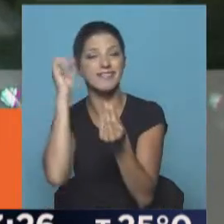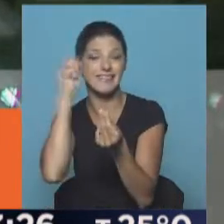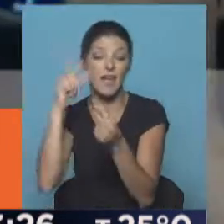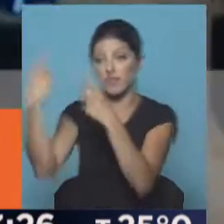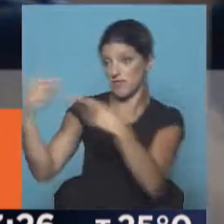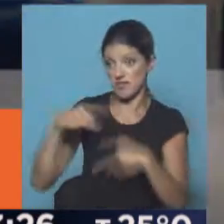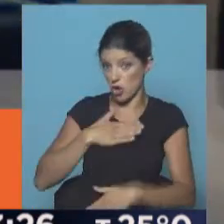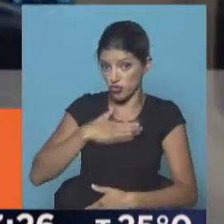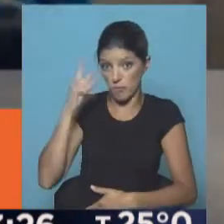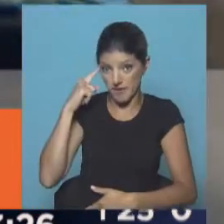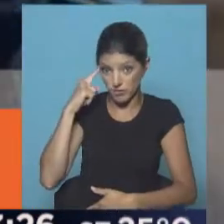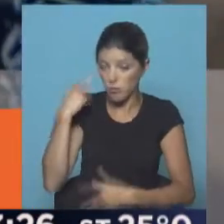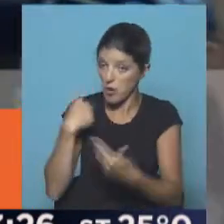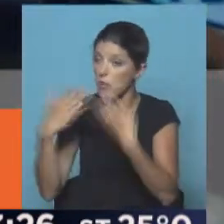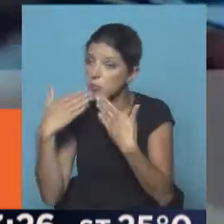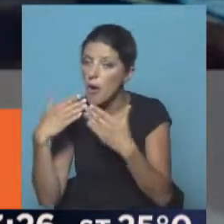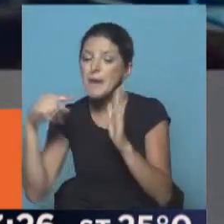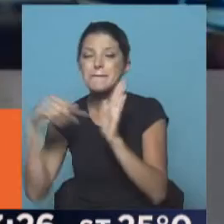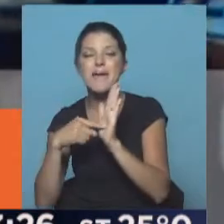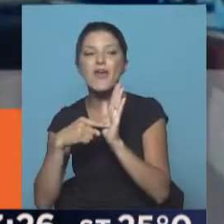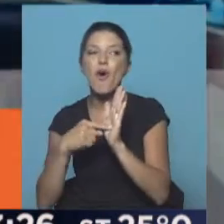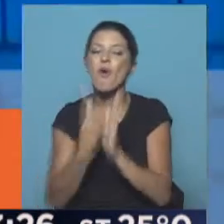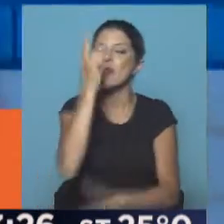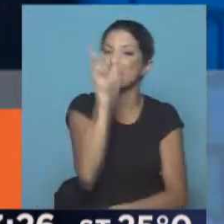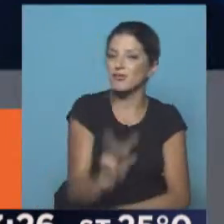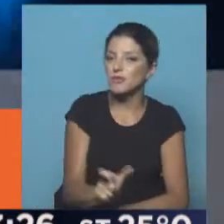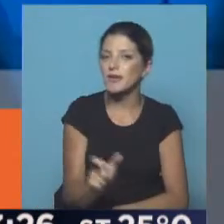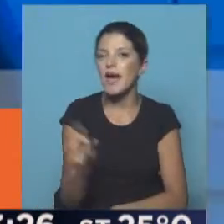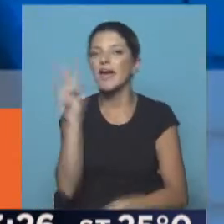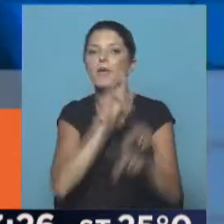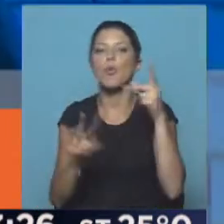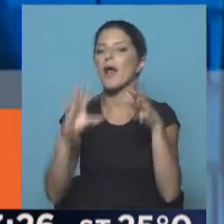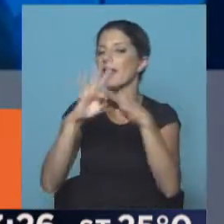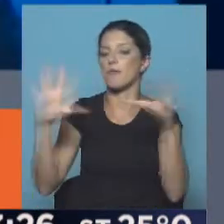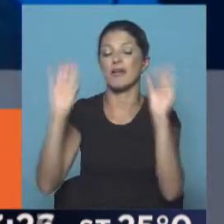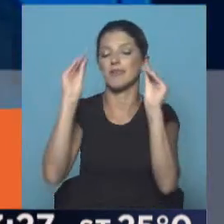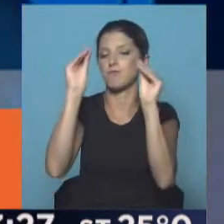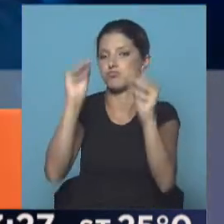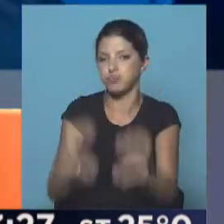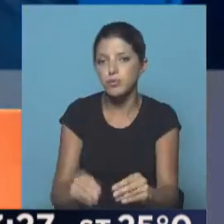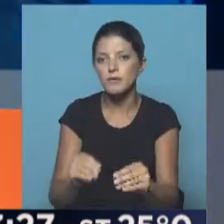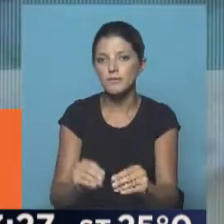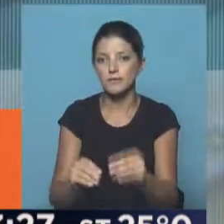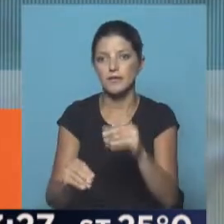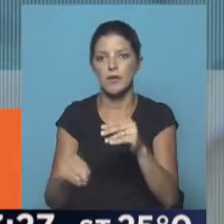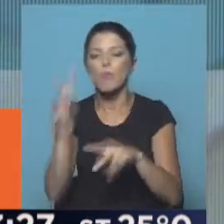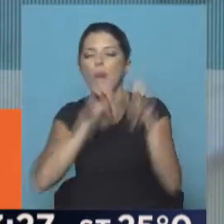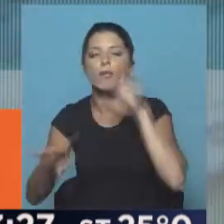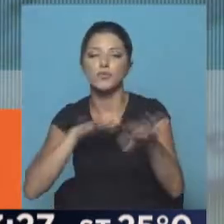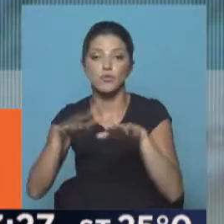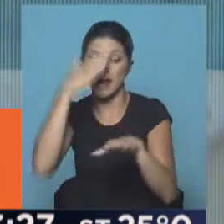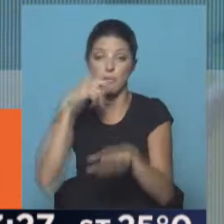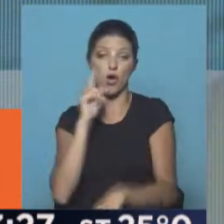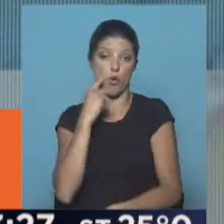mías, que con quien trata de sacudir la cancha de la democracia, creando situaciones que se pueden volver